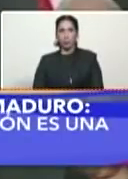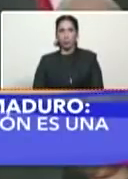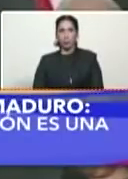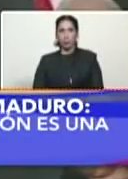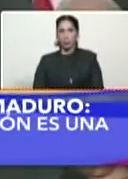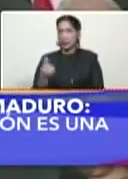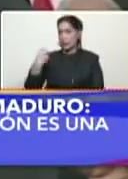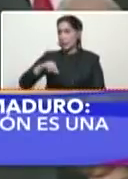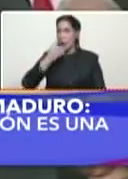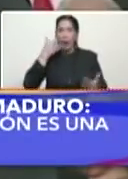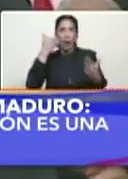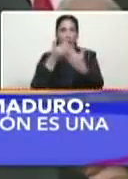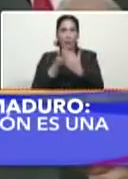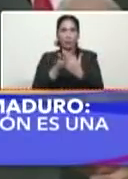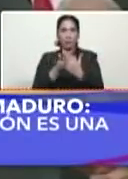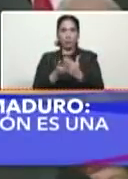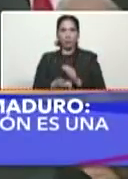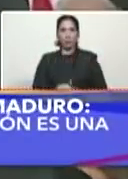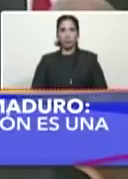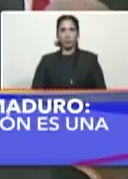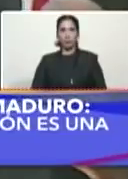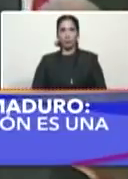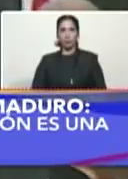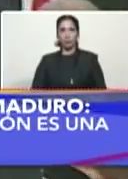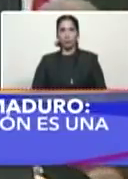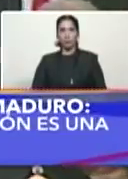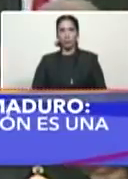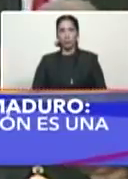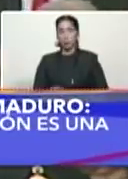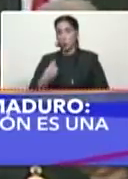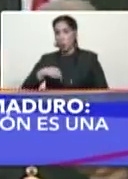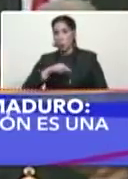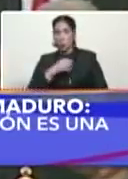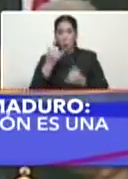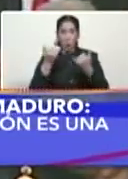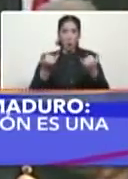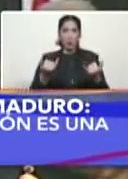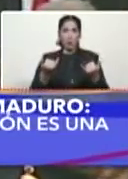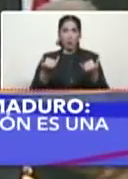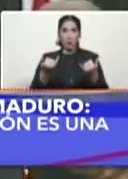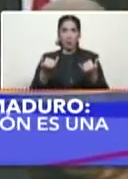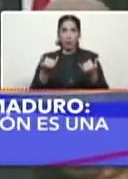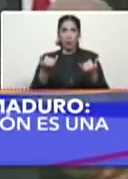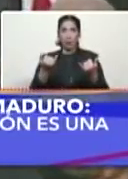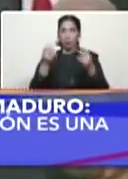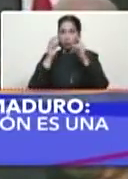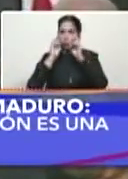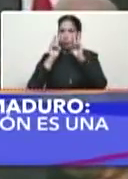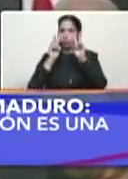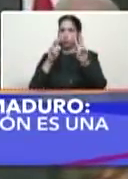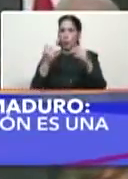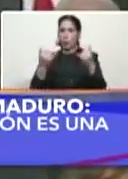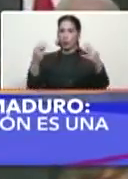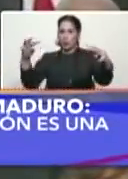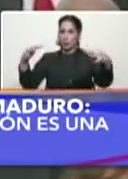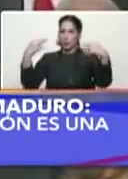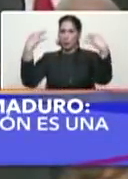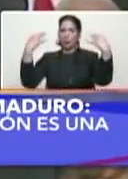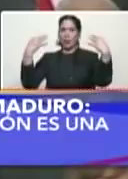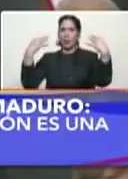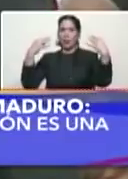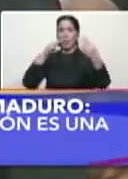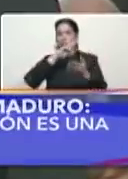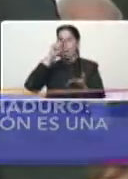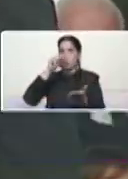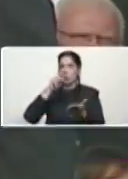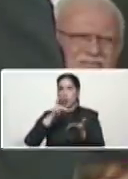Tengo que agradecer, estamos en cadena nacional de radio y televisión y estamos,